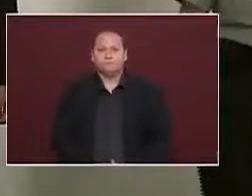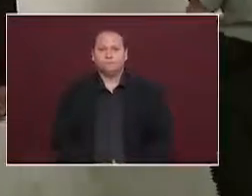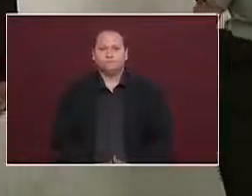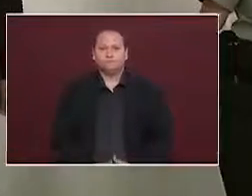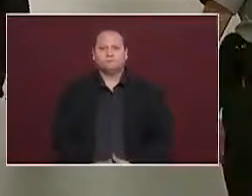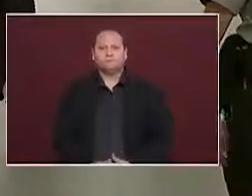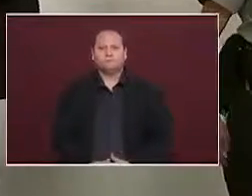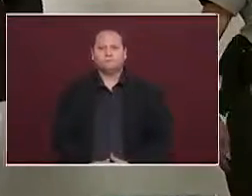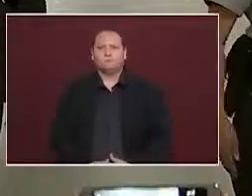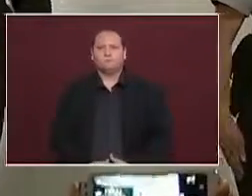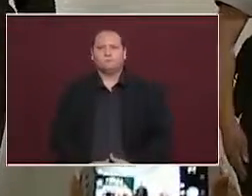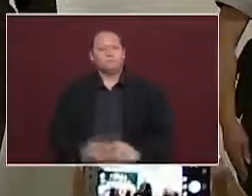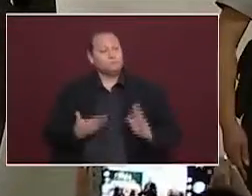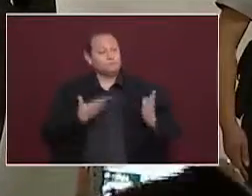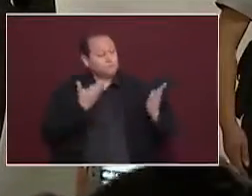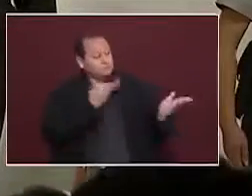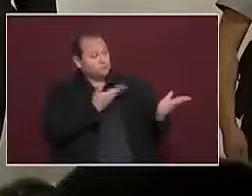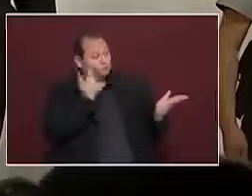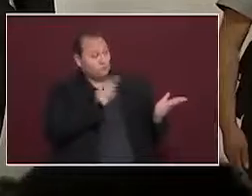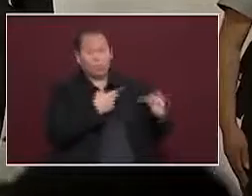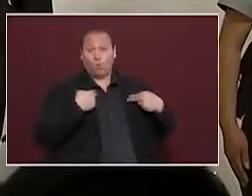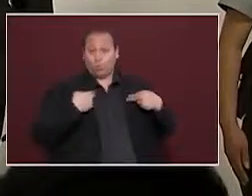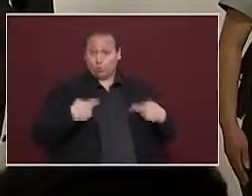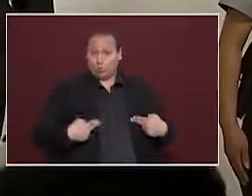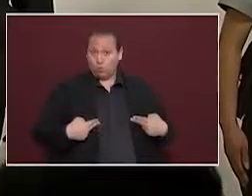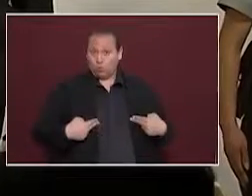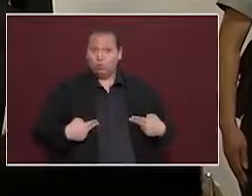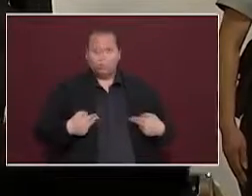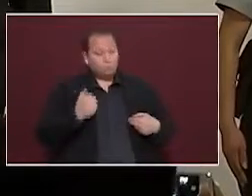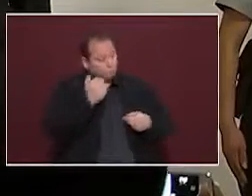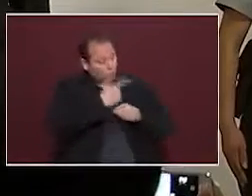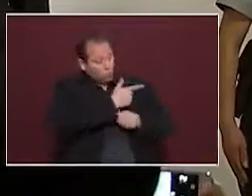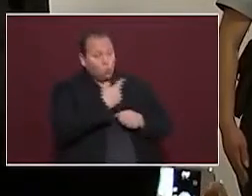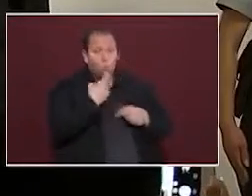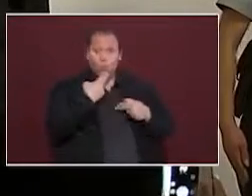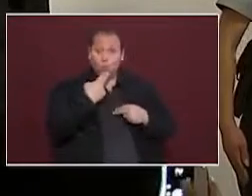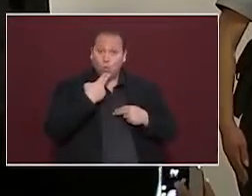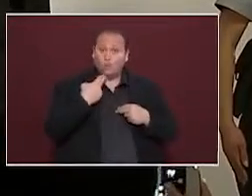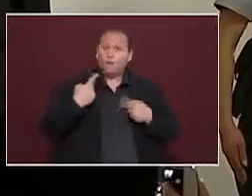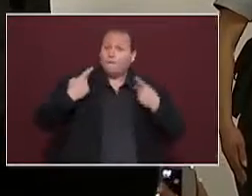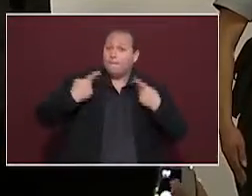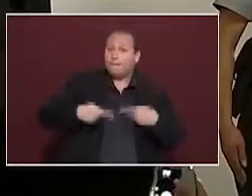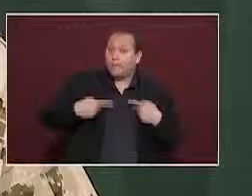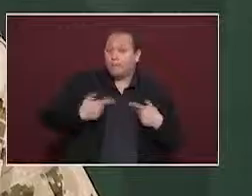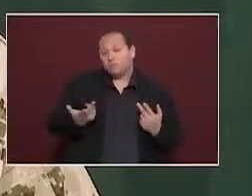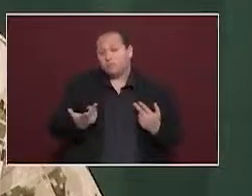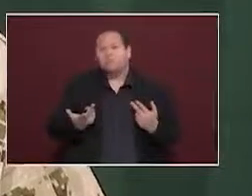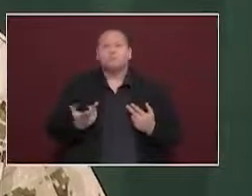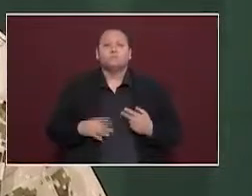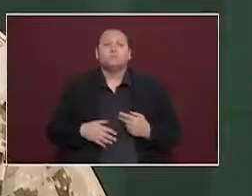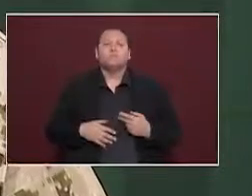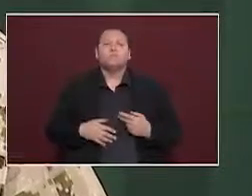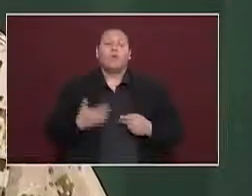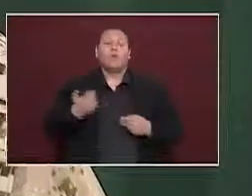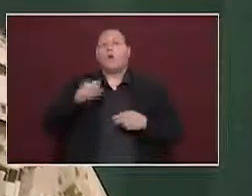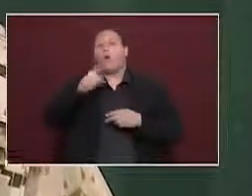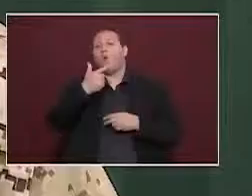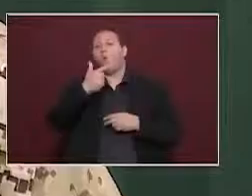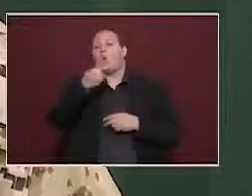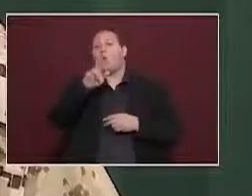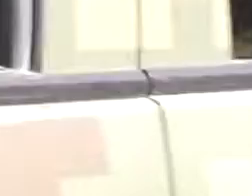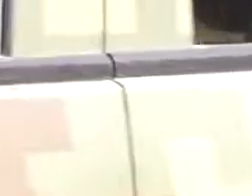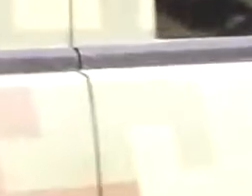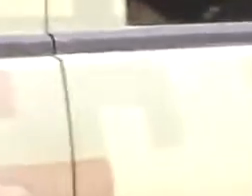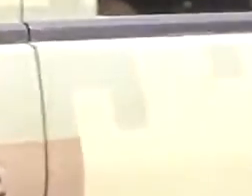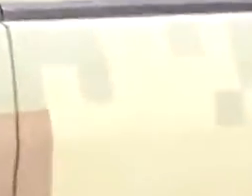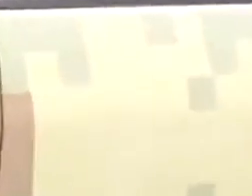desplegados para contacto directo con la ciudadanía y señaló que los uniformes serán confeccionados en las instalaciones de la defensa nacional en